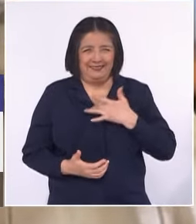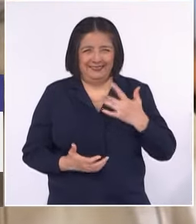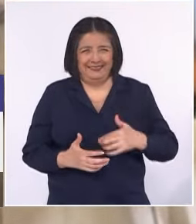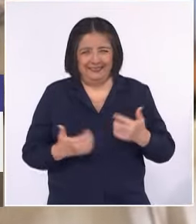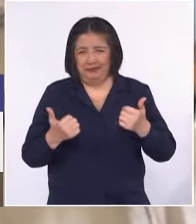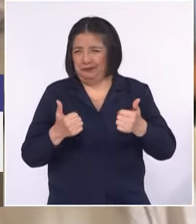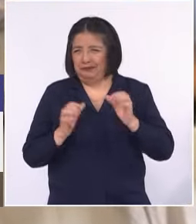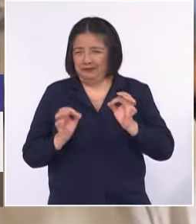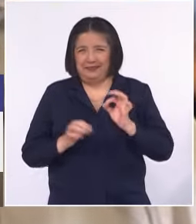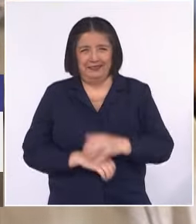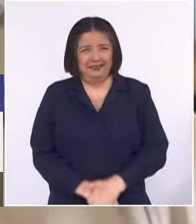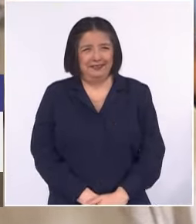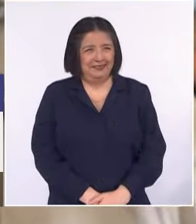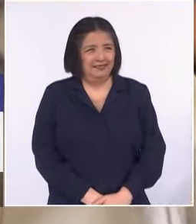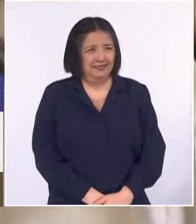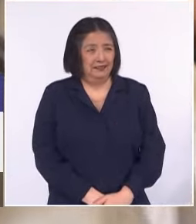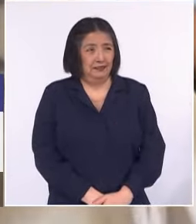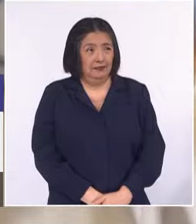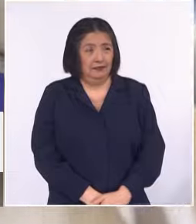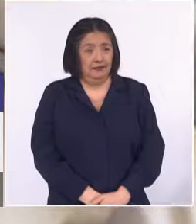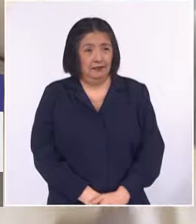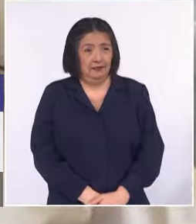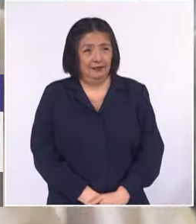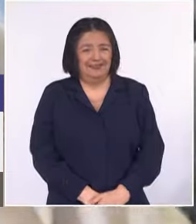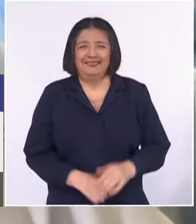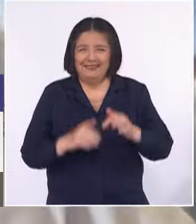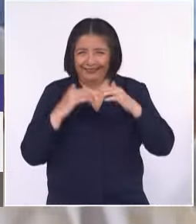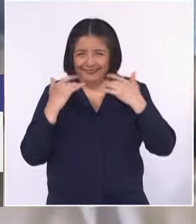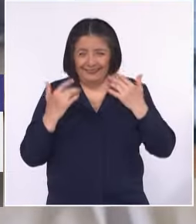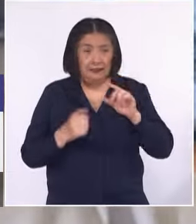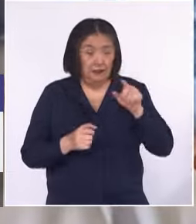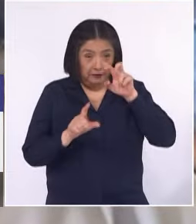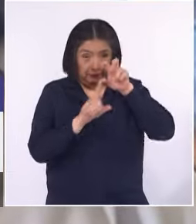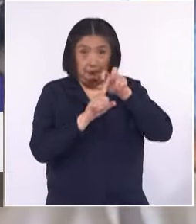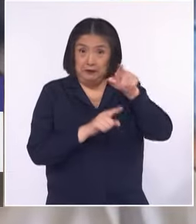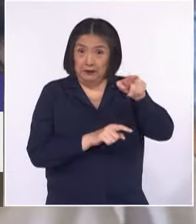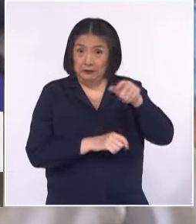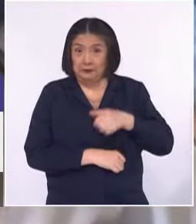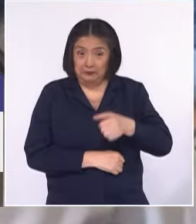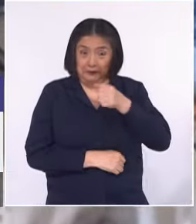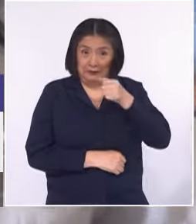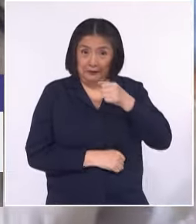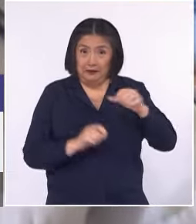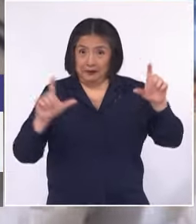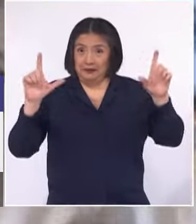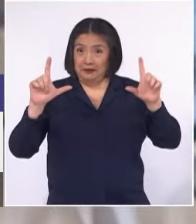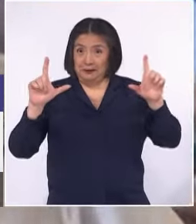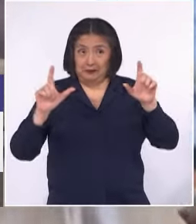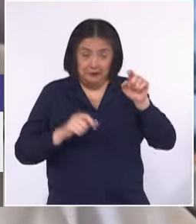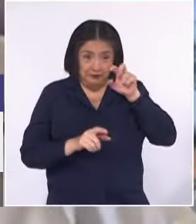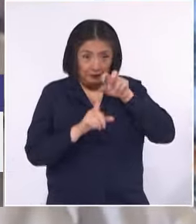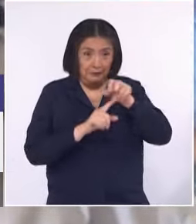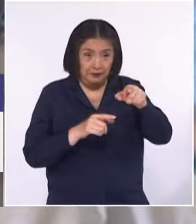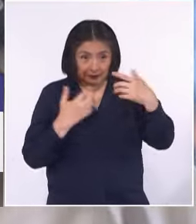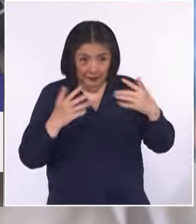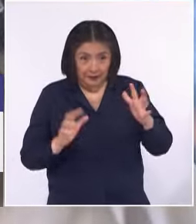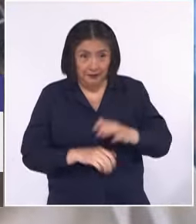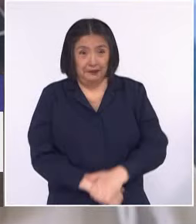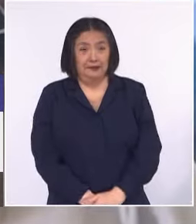Me siento bien. ¿Te has visto? Contenta. ¿Has visto tu nota en pantalla, en la televisión ya?